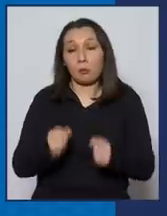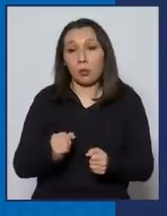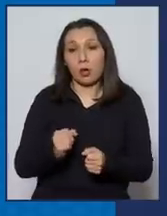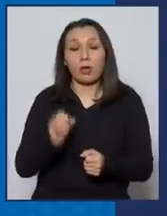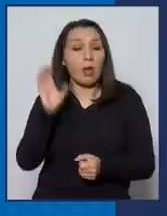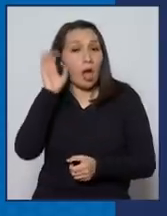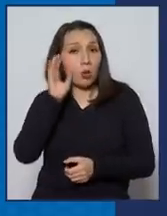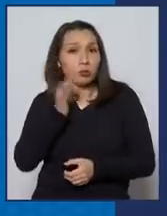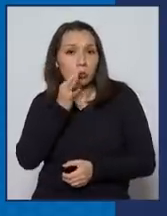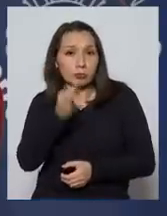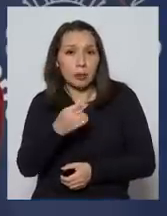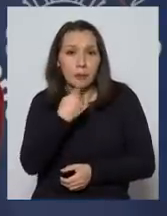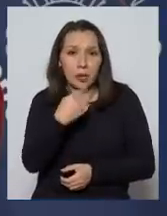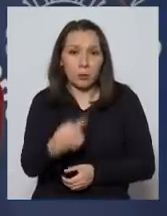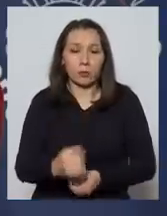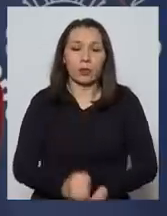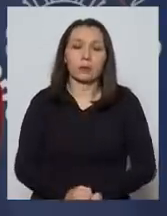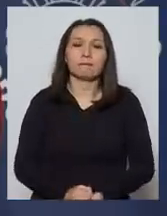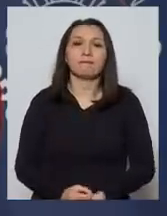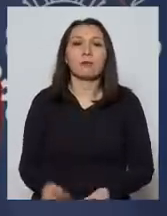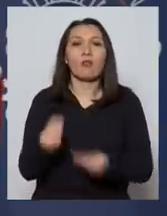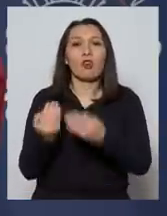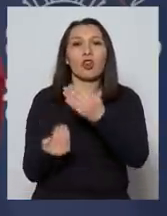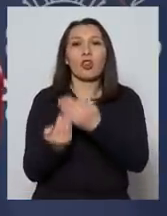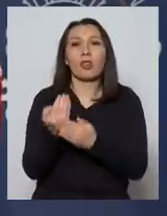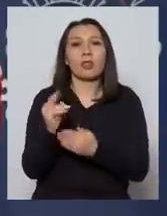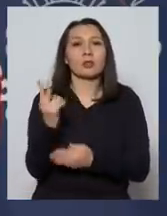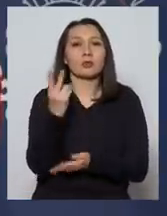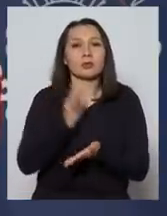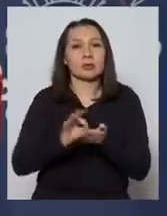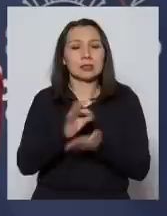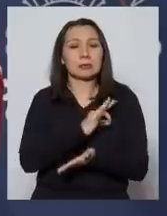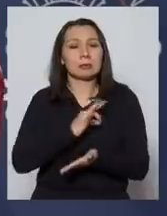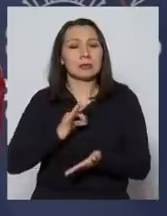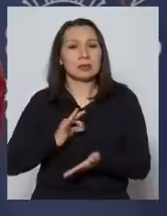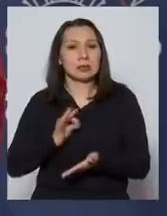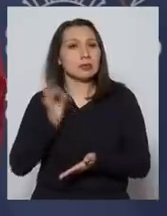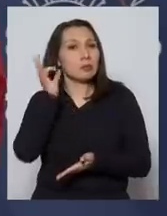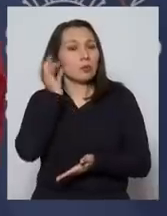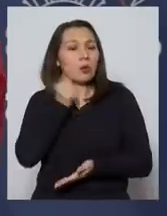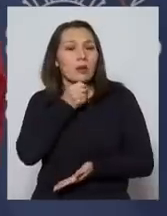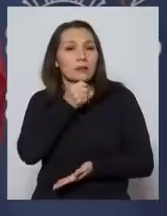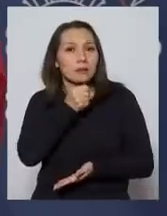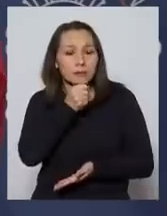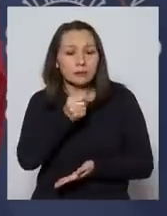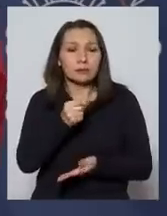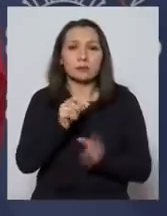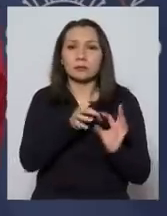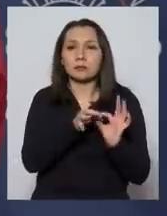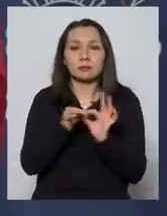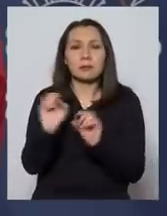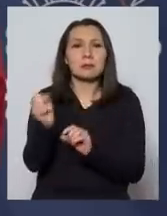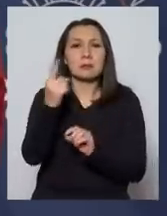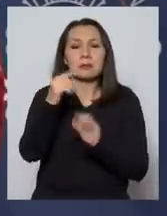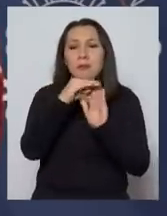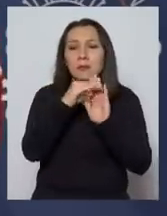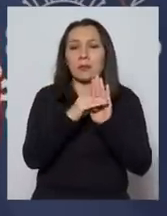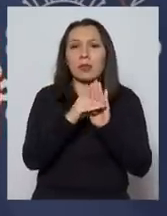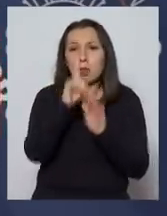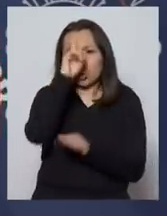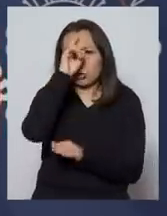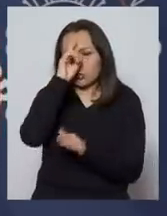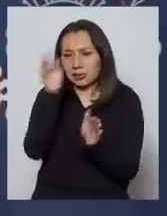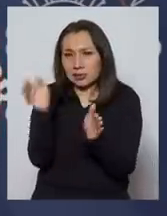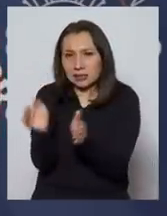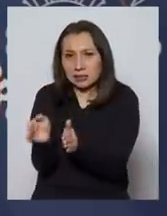poder escuchar sus preguntas. Buenos días, subsecretarios, ministros. Lo primero es sobre esta medida del sector primario